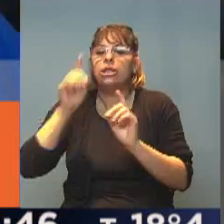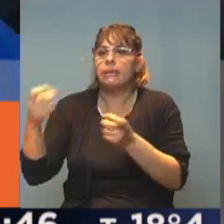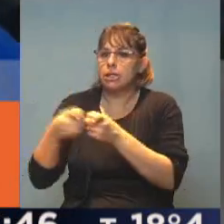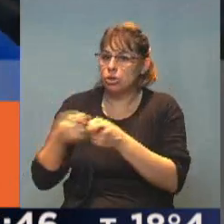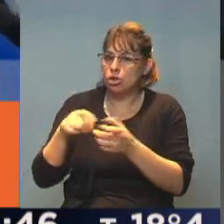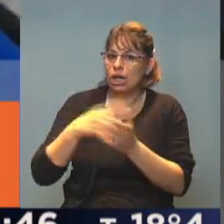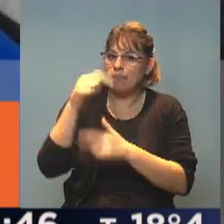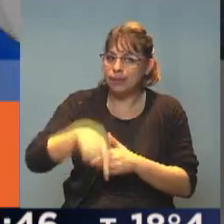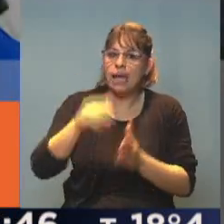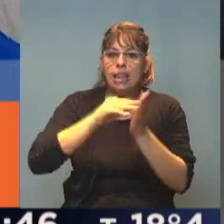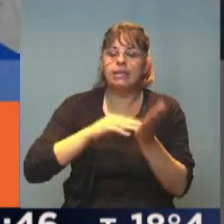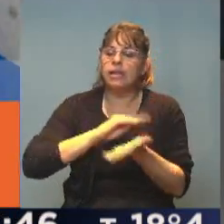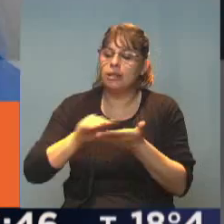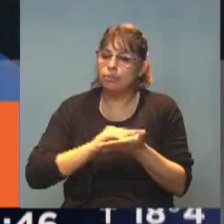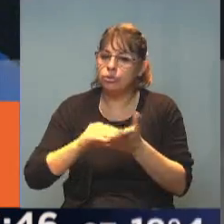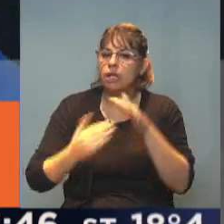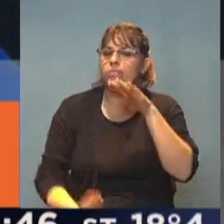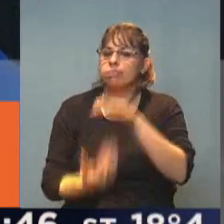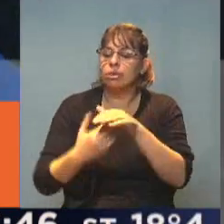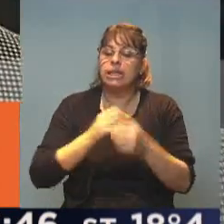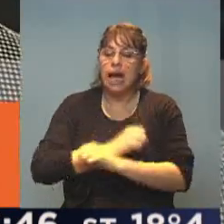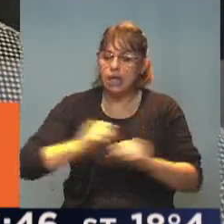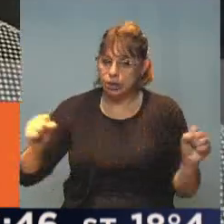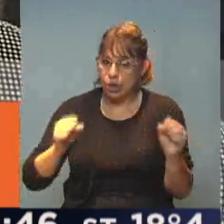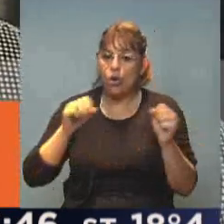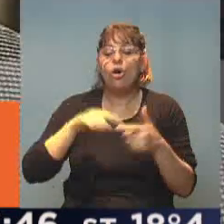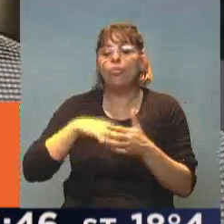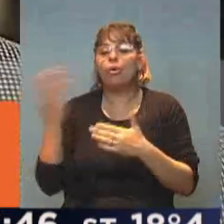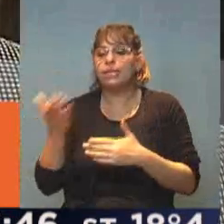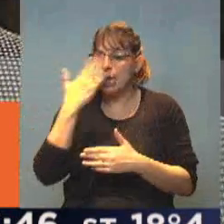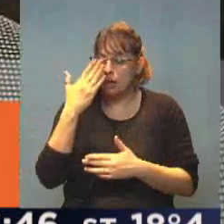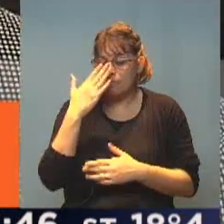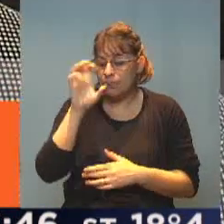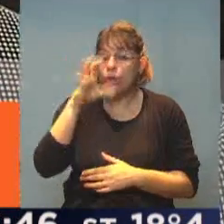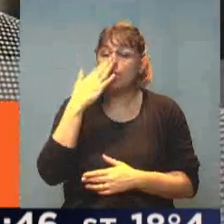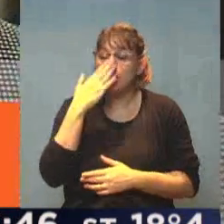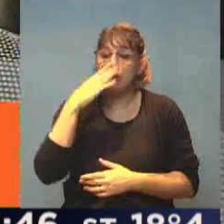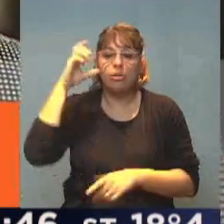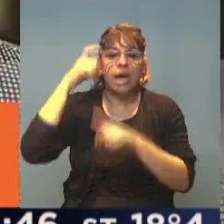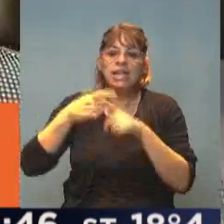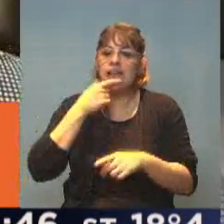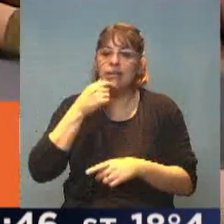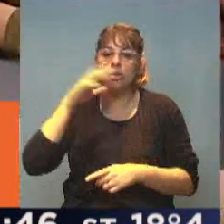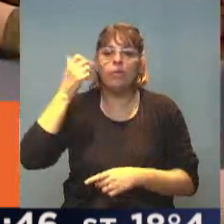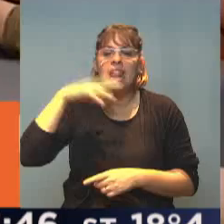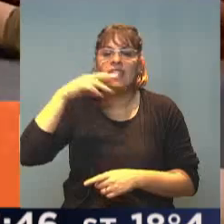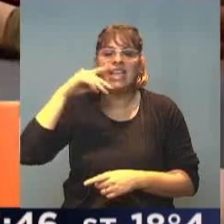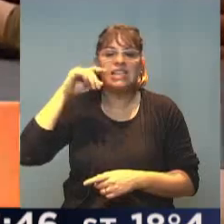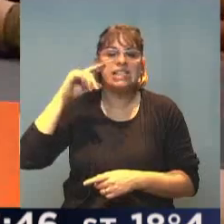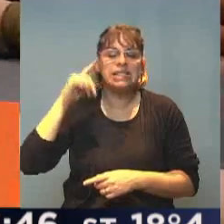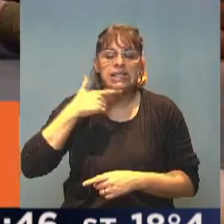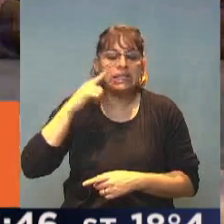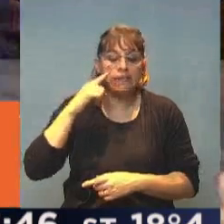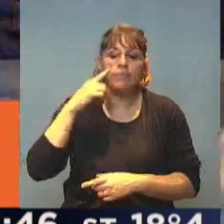capital federal la lista de diputados encabezada por elisa carrió y en la provincia de córdoba por el ex árbitro héctor baldassi el